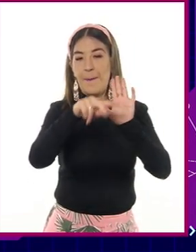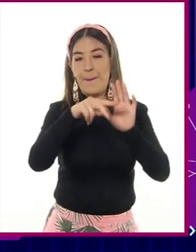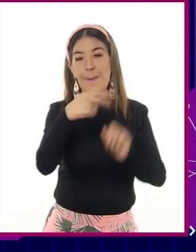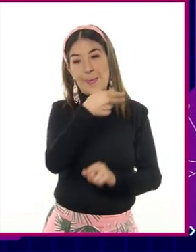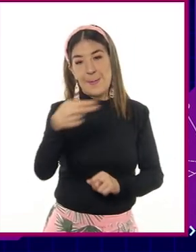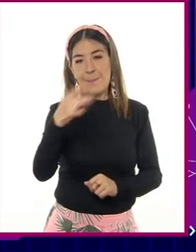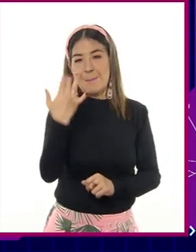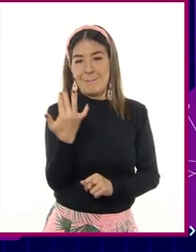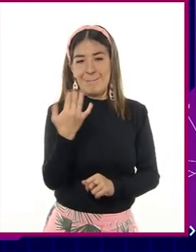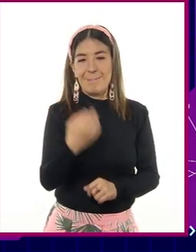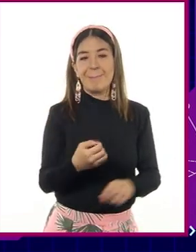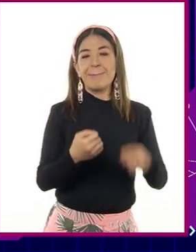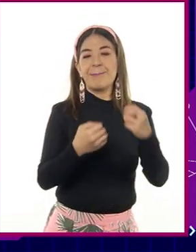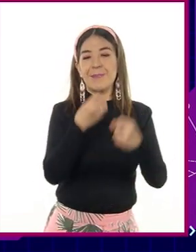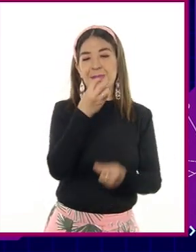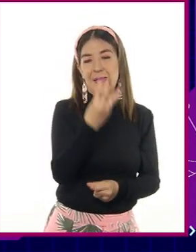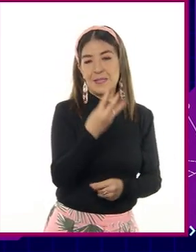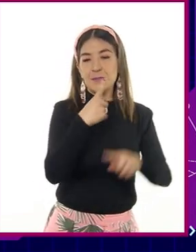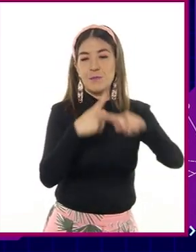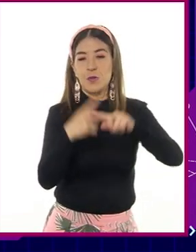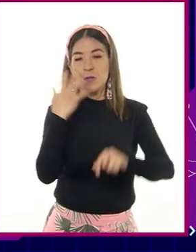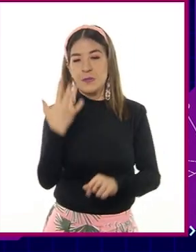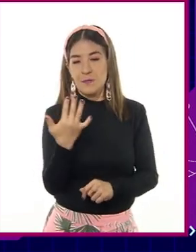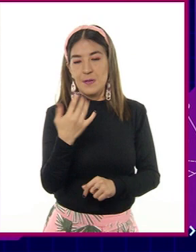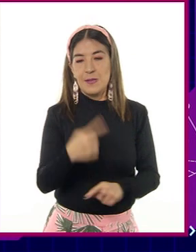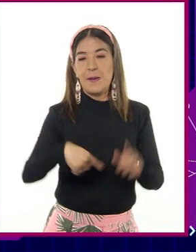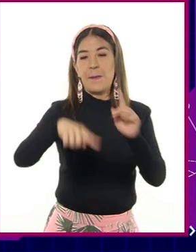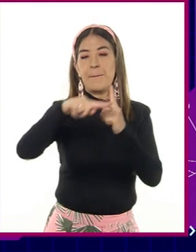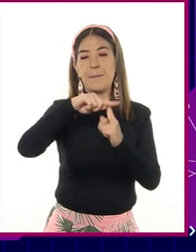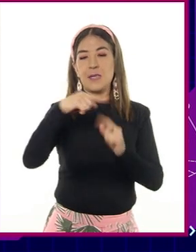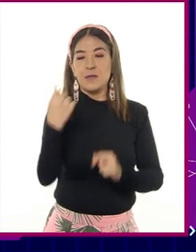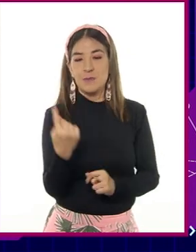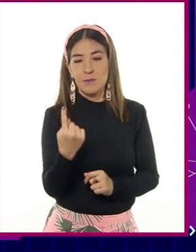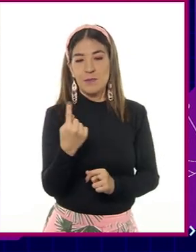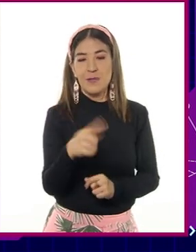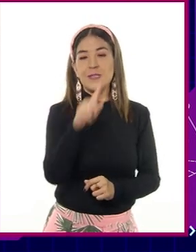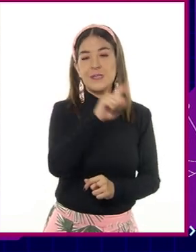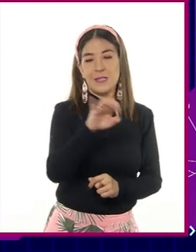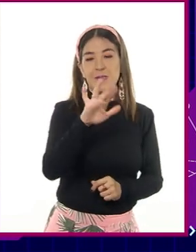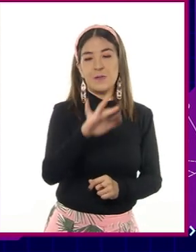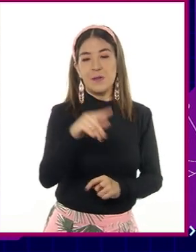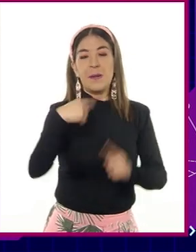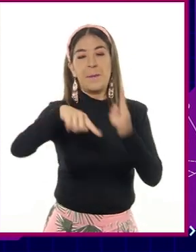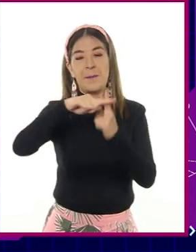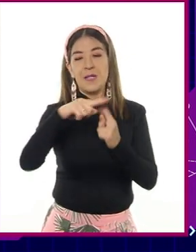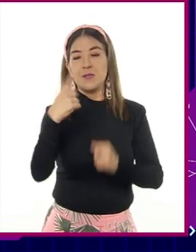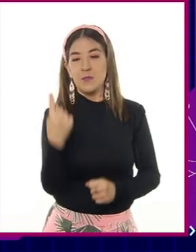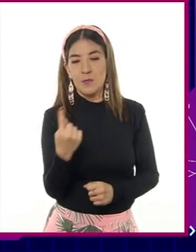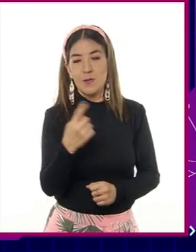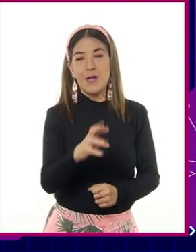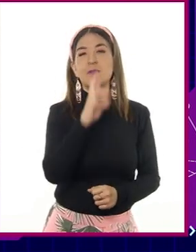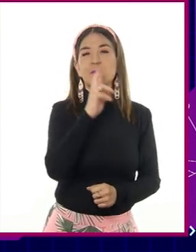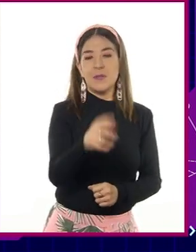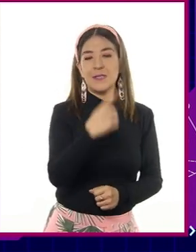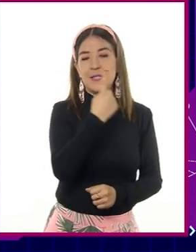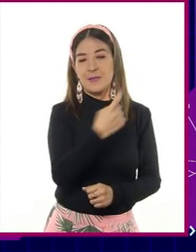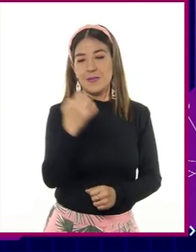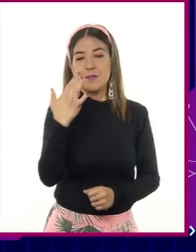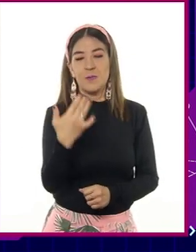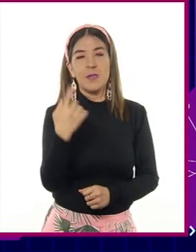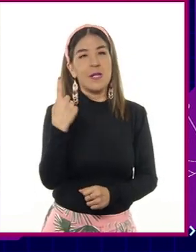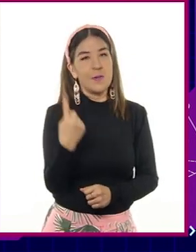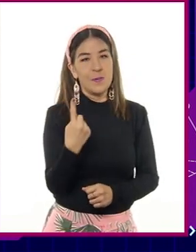50, 3 por 50 más 1, 150 más 1, igual a